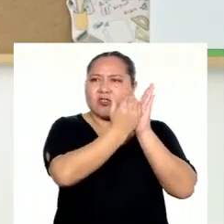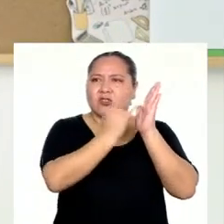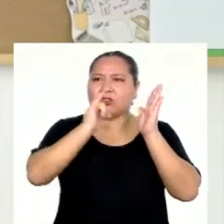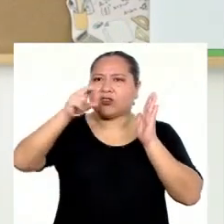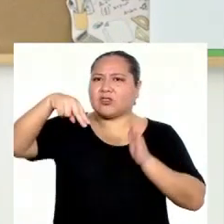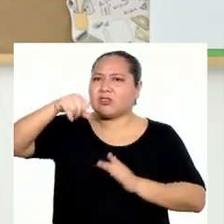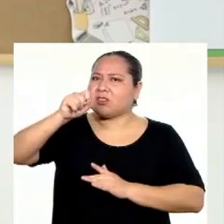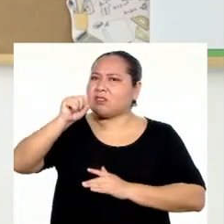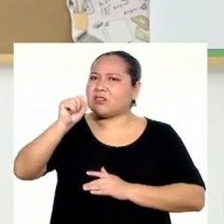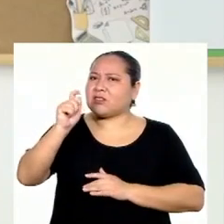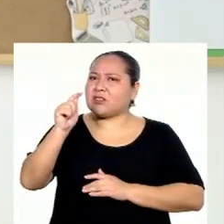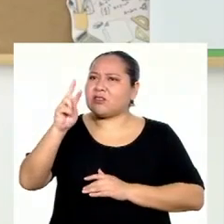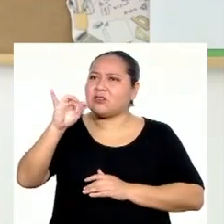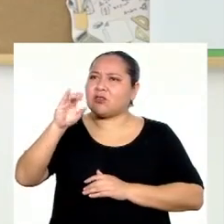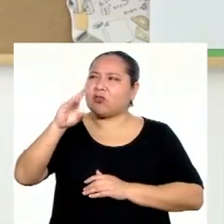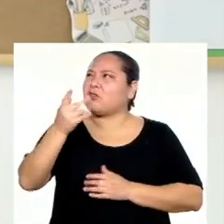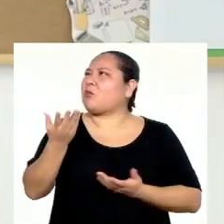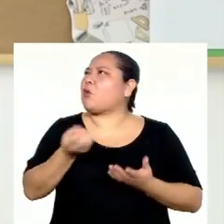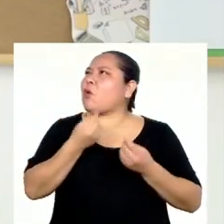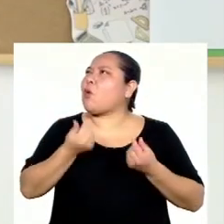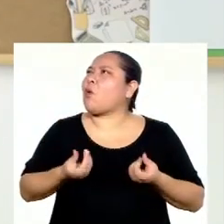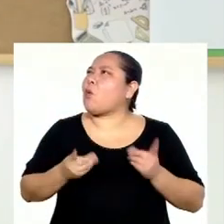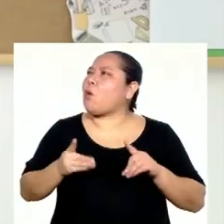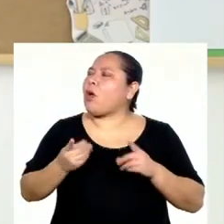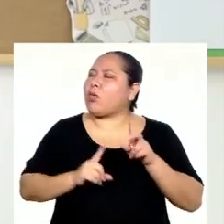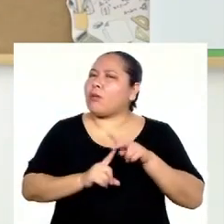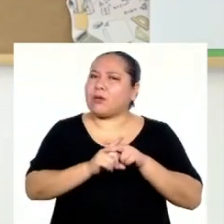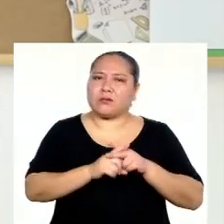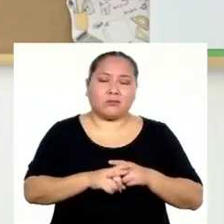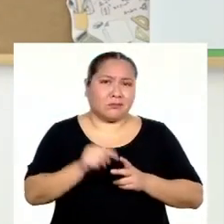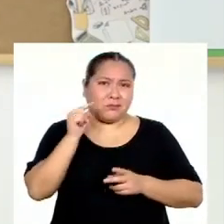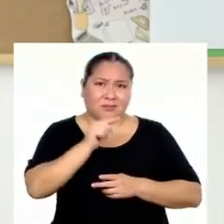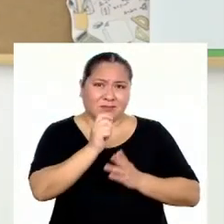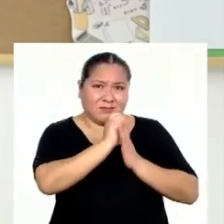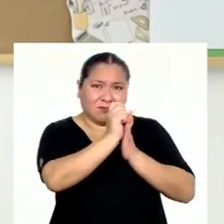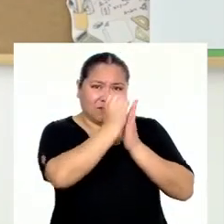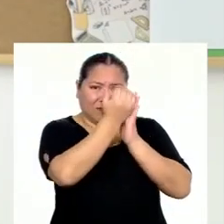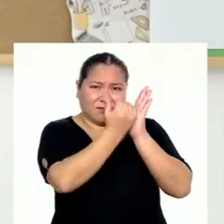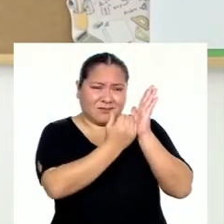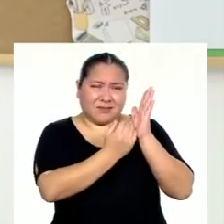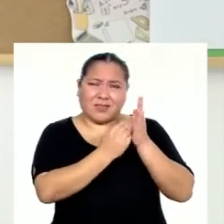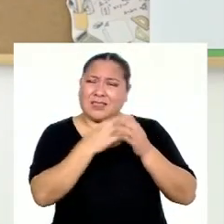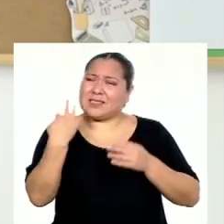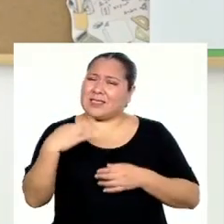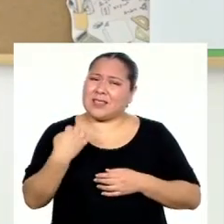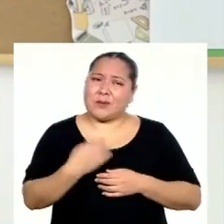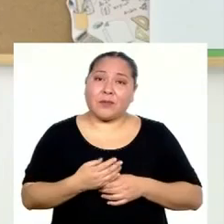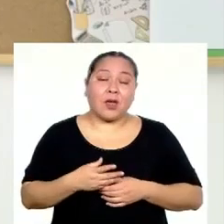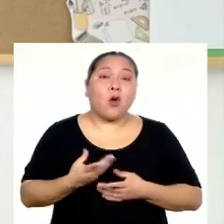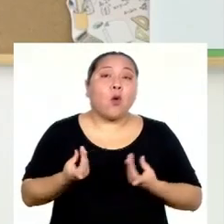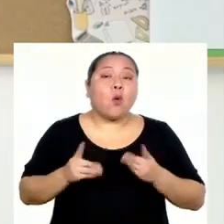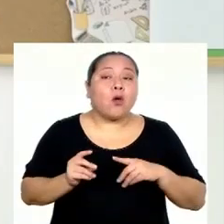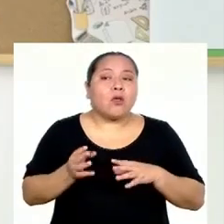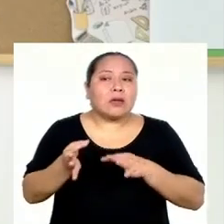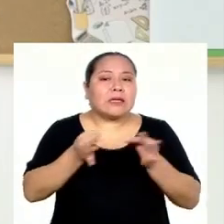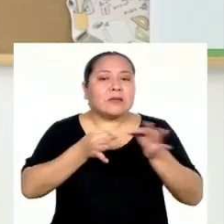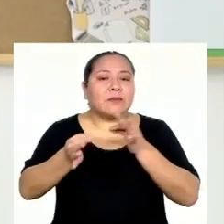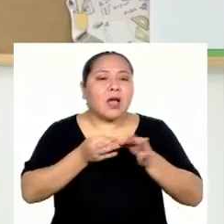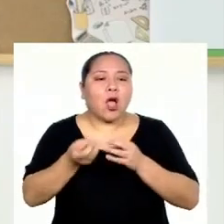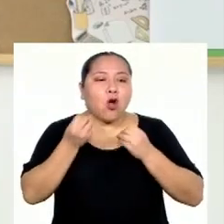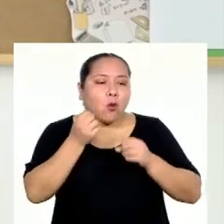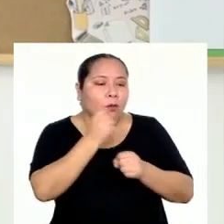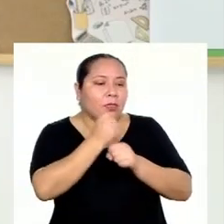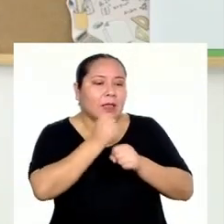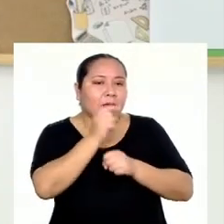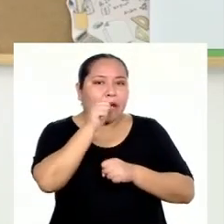Uy, los textos instructivos están en todas partes, siempre que se quiere explicar cómo funciona o